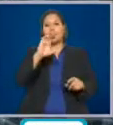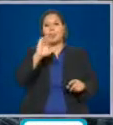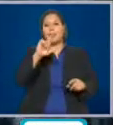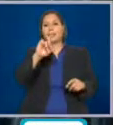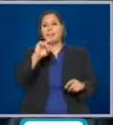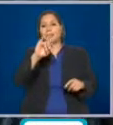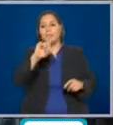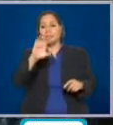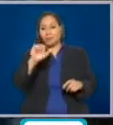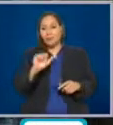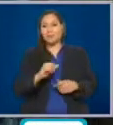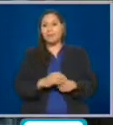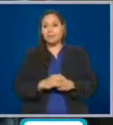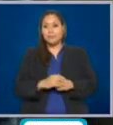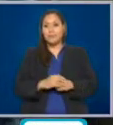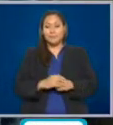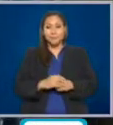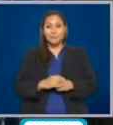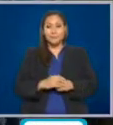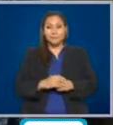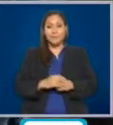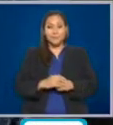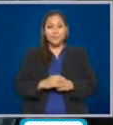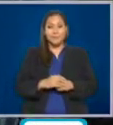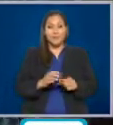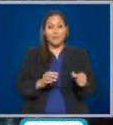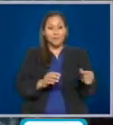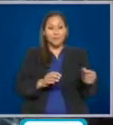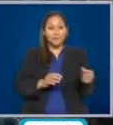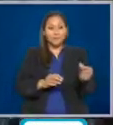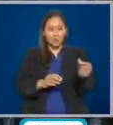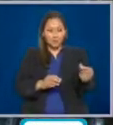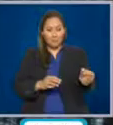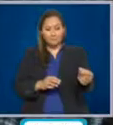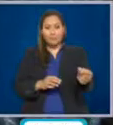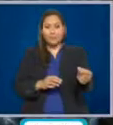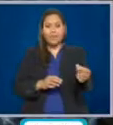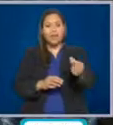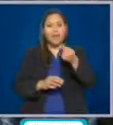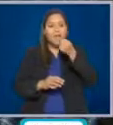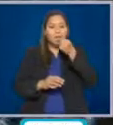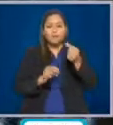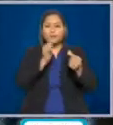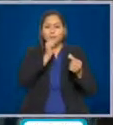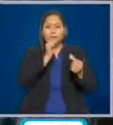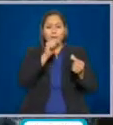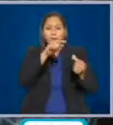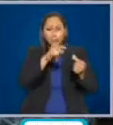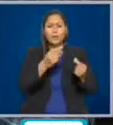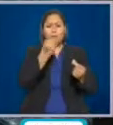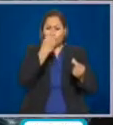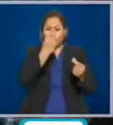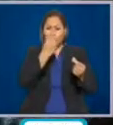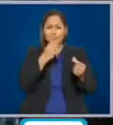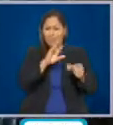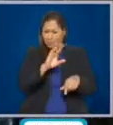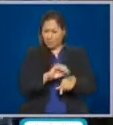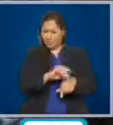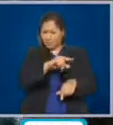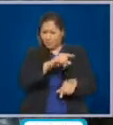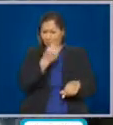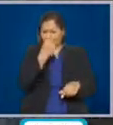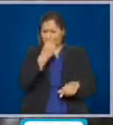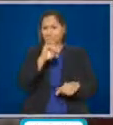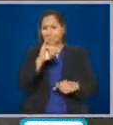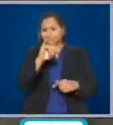Oiga, le voy a dar de esta, ya le mordí aquí, pero mire, no lo he mordido, tío Alberto. Cómaselo, ¿le damos permiso de que se lo